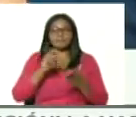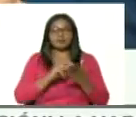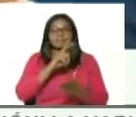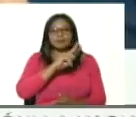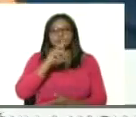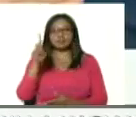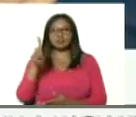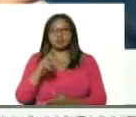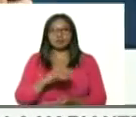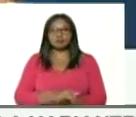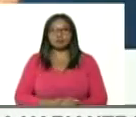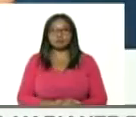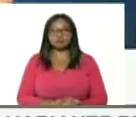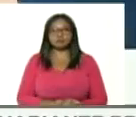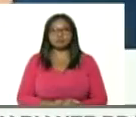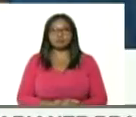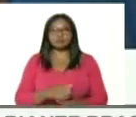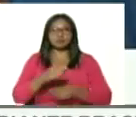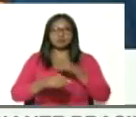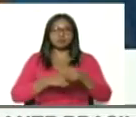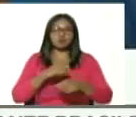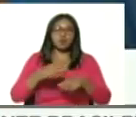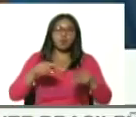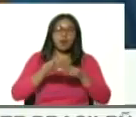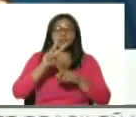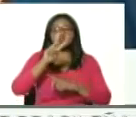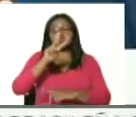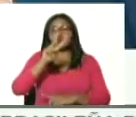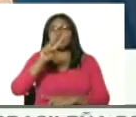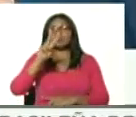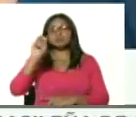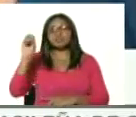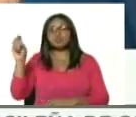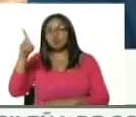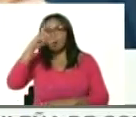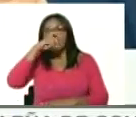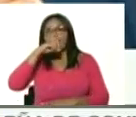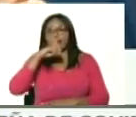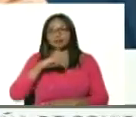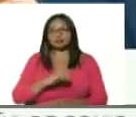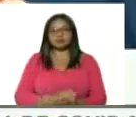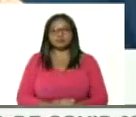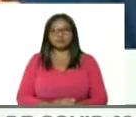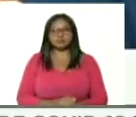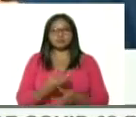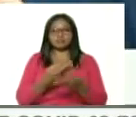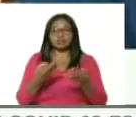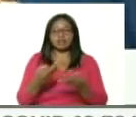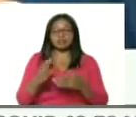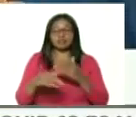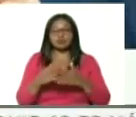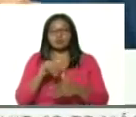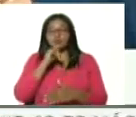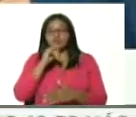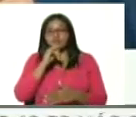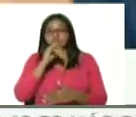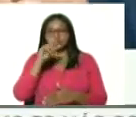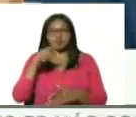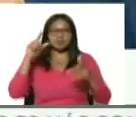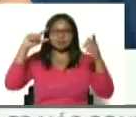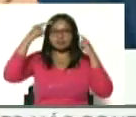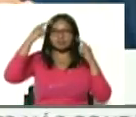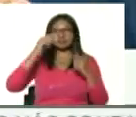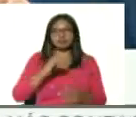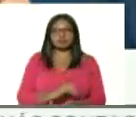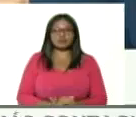este ciclo bicentenario y un momento histórico extraordinario que lo anunciaba el comandante Chávez, llegará